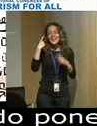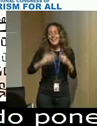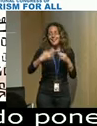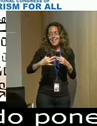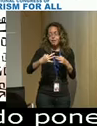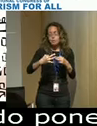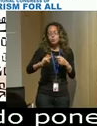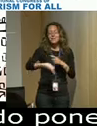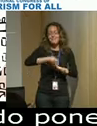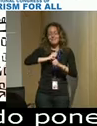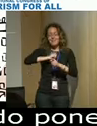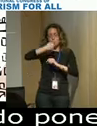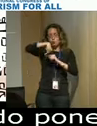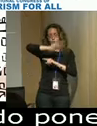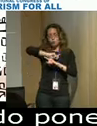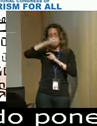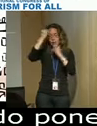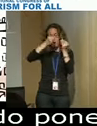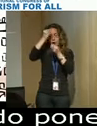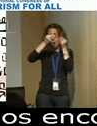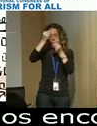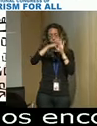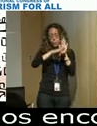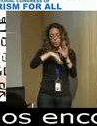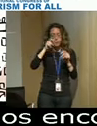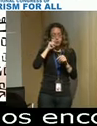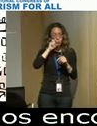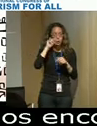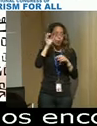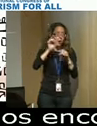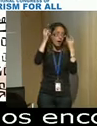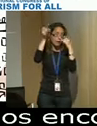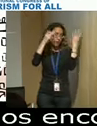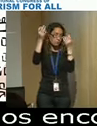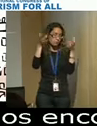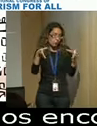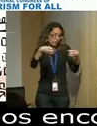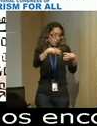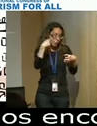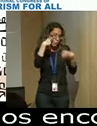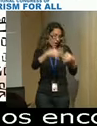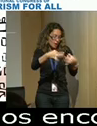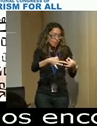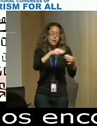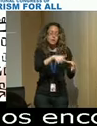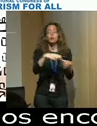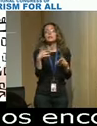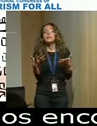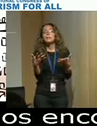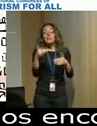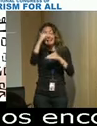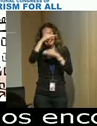reflexionar. Cuando digo servicios de ocio o programas turísticos, es todo, forma parte de la misma realidad. La atención a